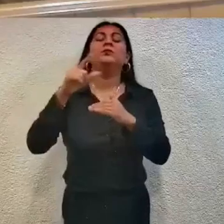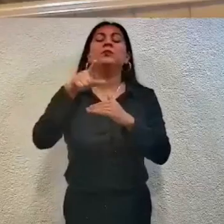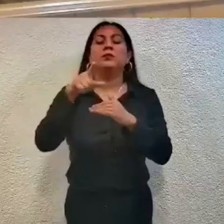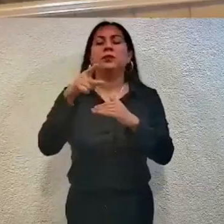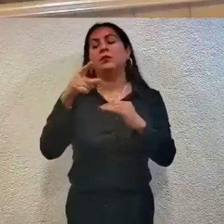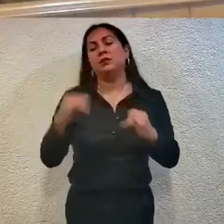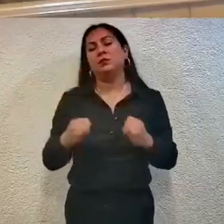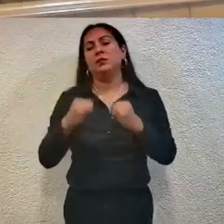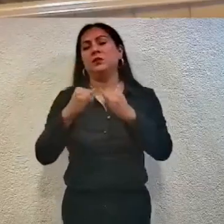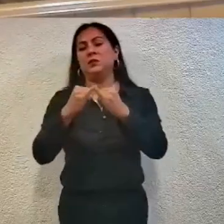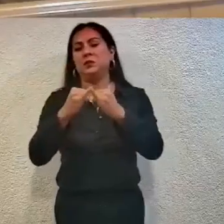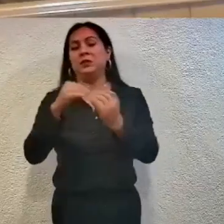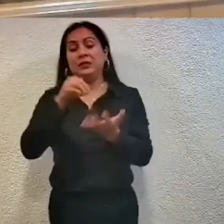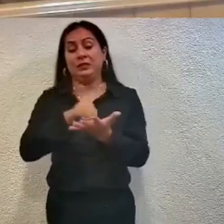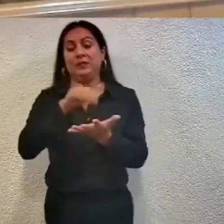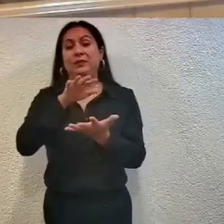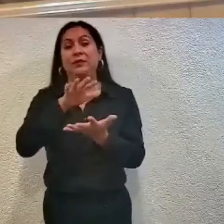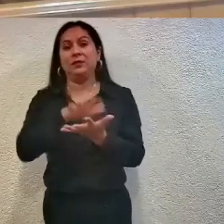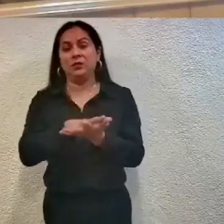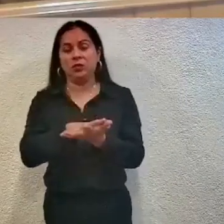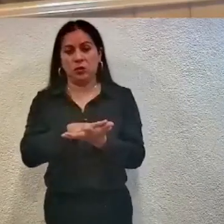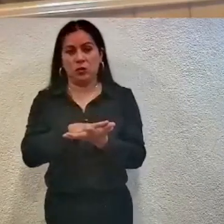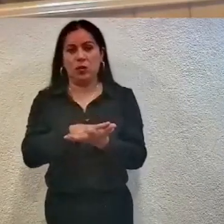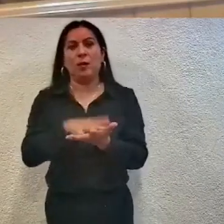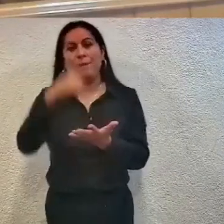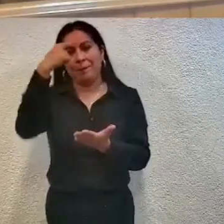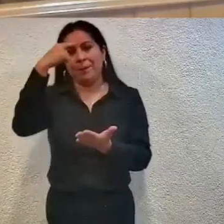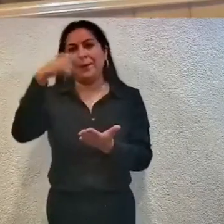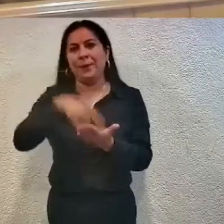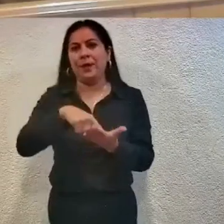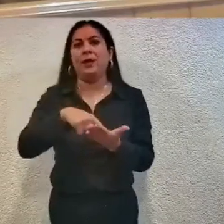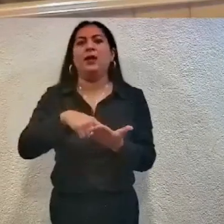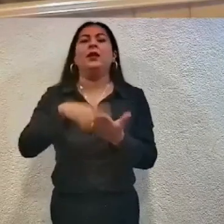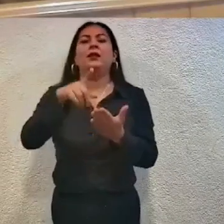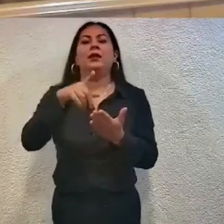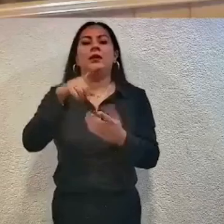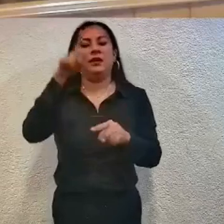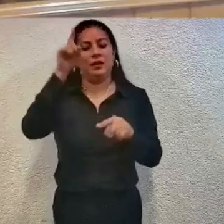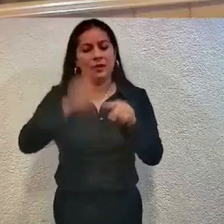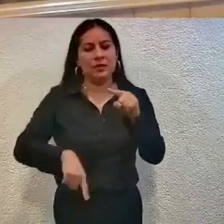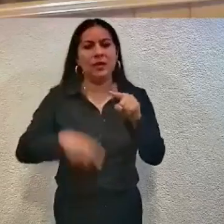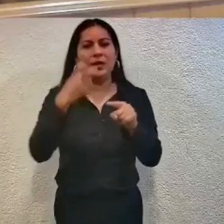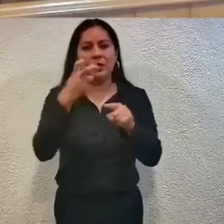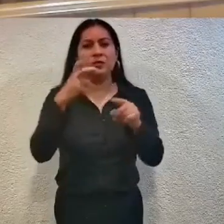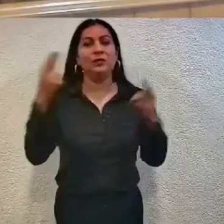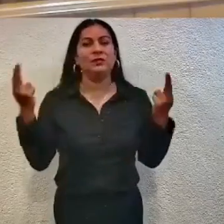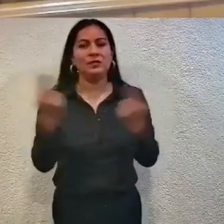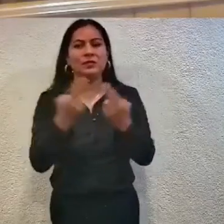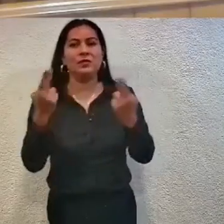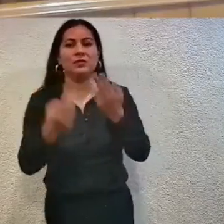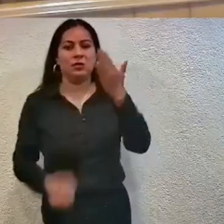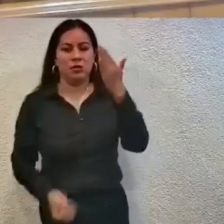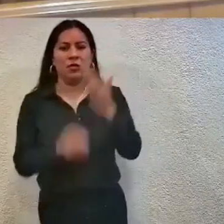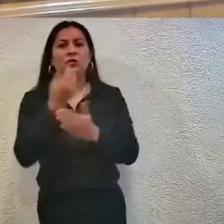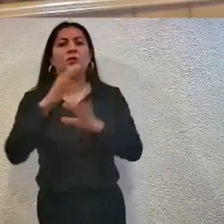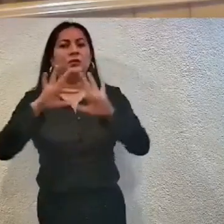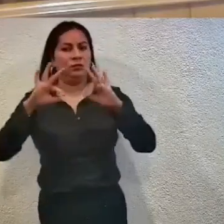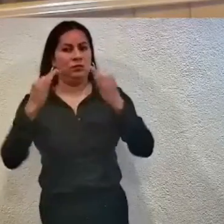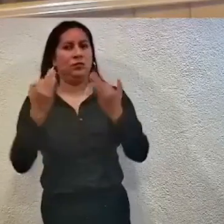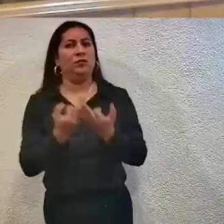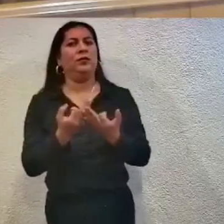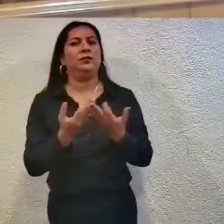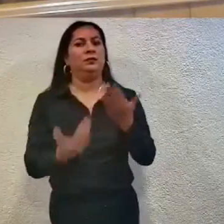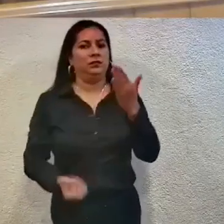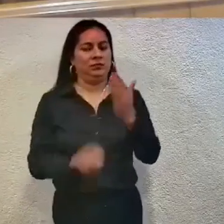Superior, toda vez que dicho órgano jurisdiccional ha establecido que, para la actualización de dicha prohibición, es necesario que